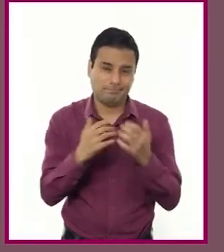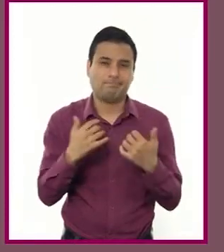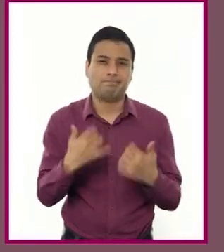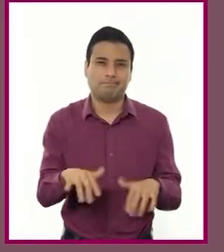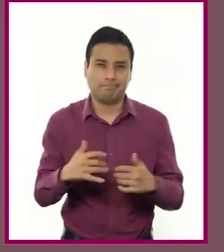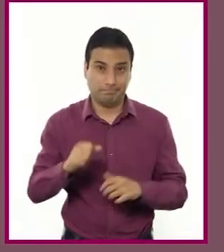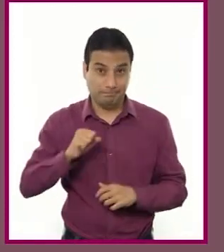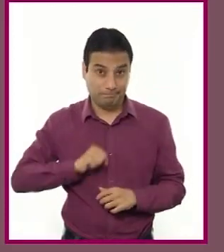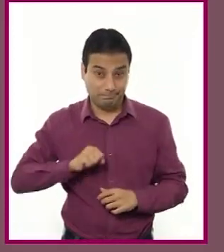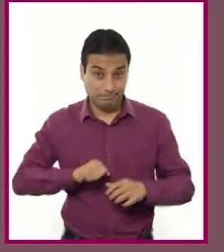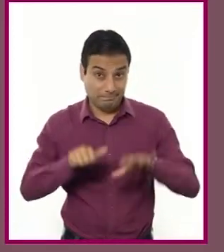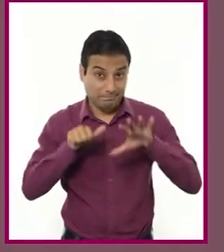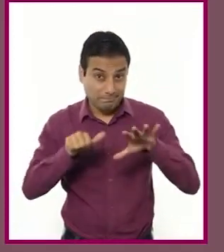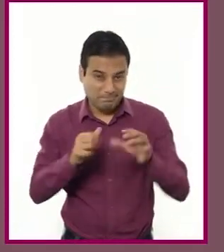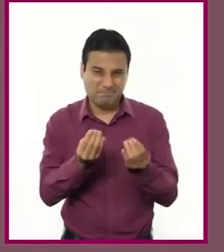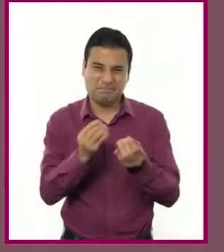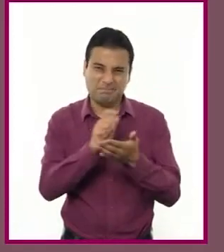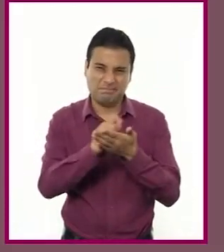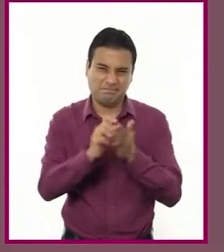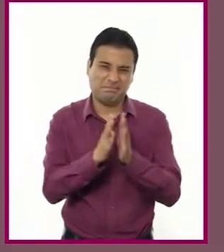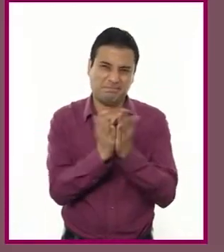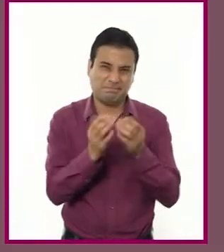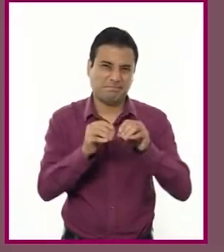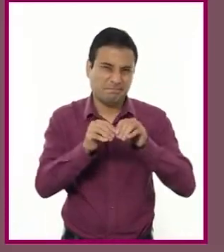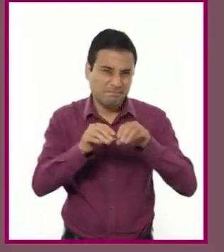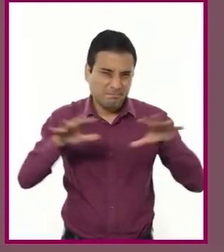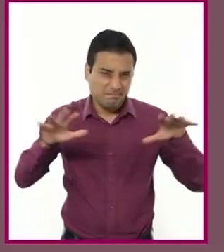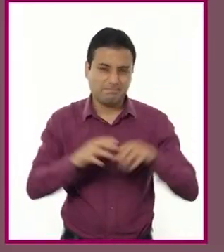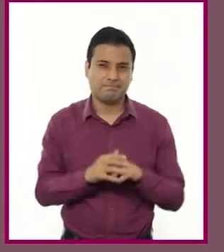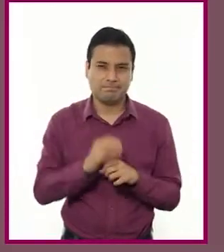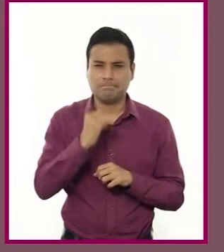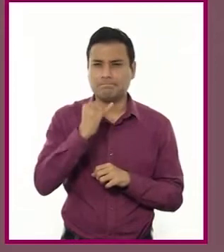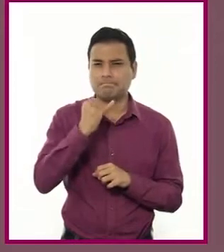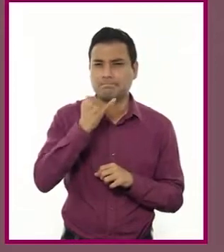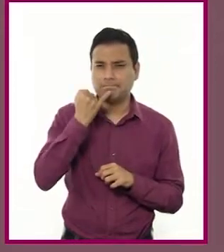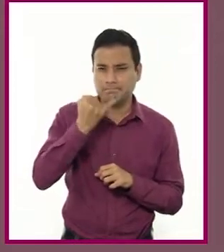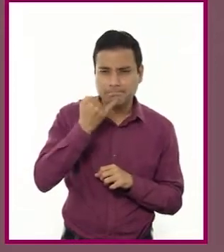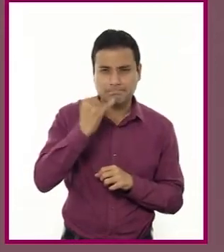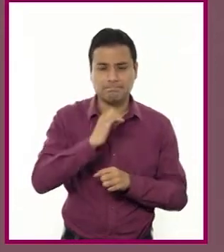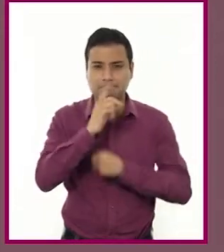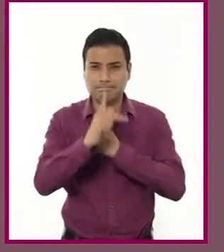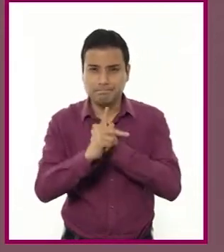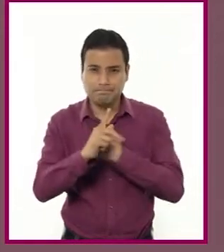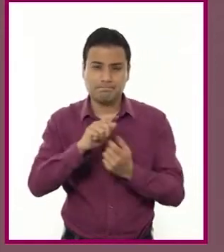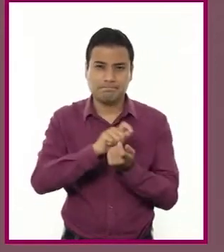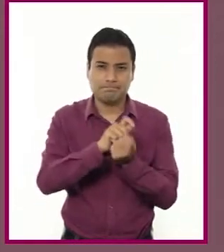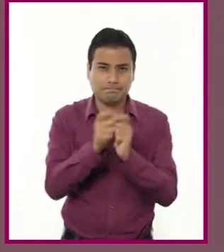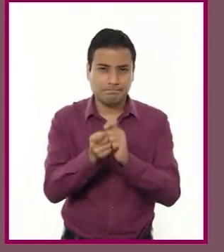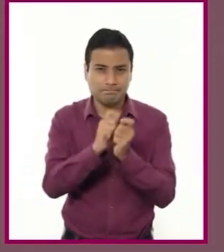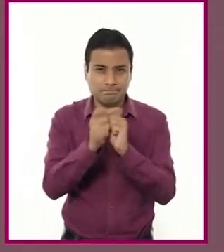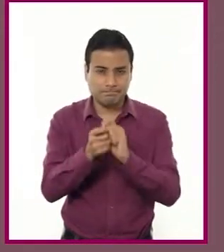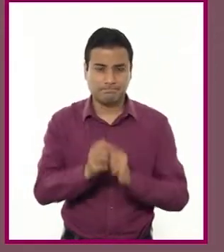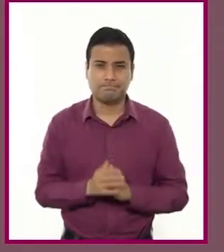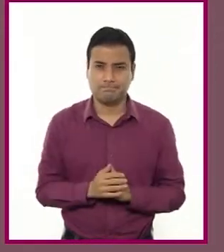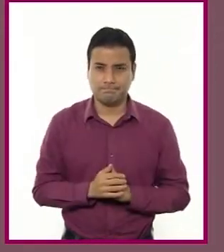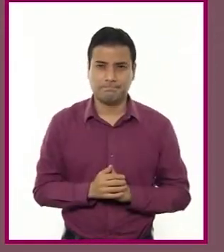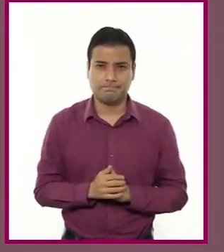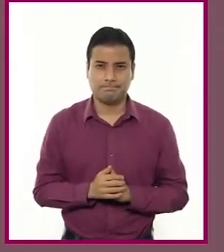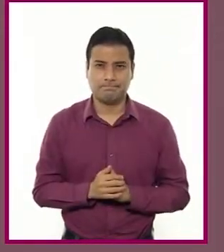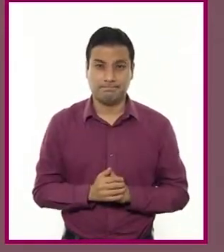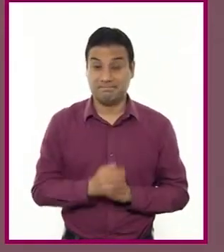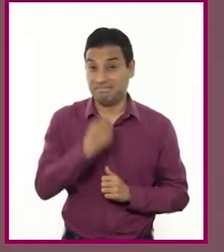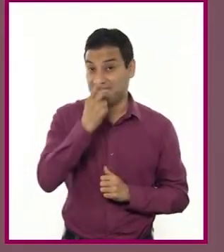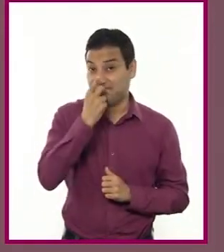XVI. Debido a su traducción a casi todas las lenguas europeas, sirvió para fomentar la leyenda negra contra la